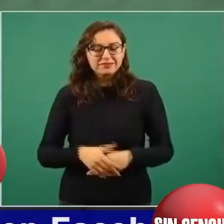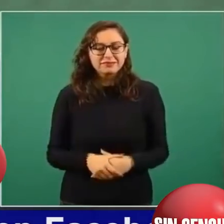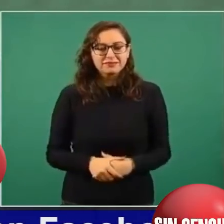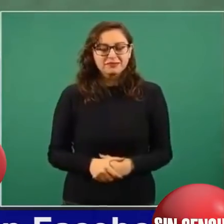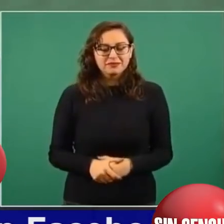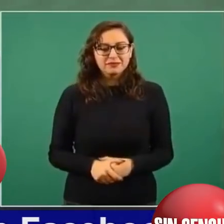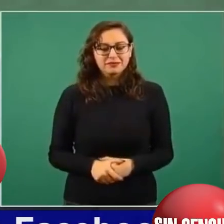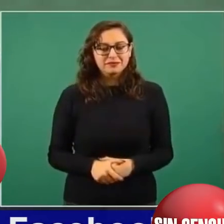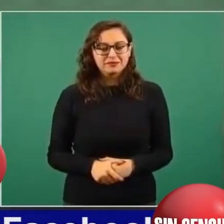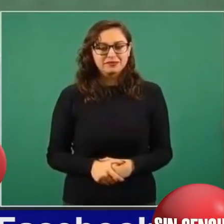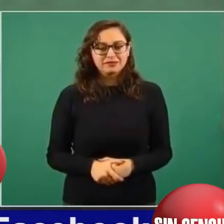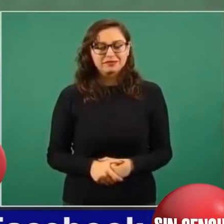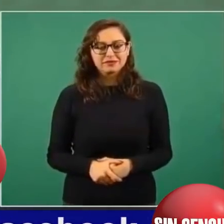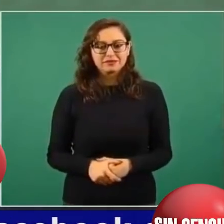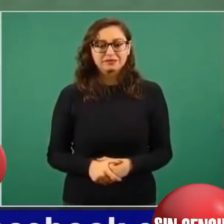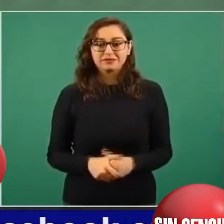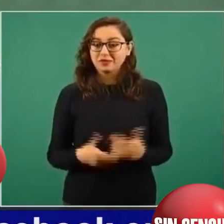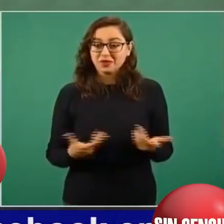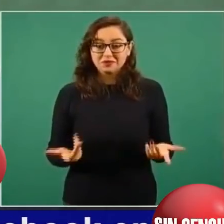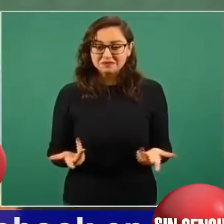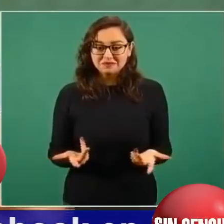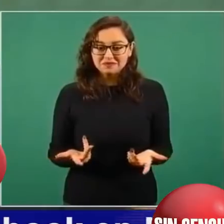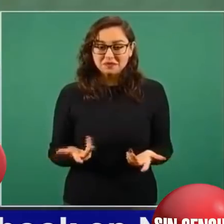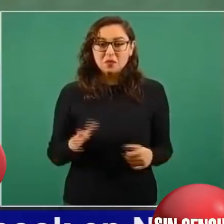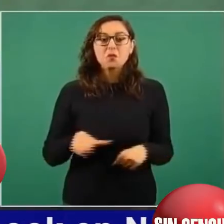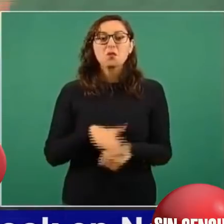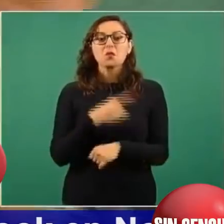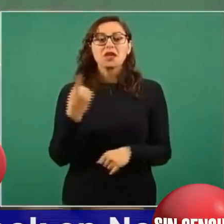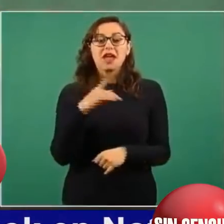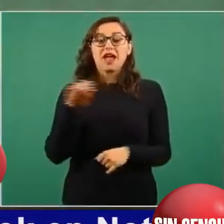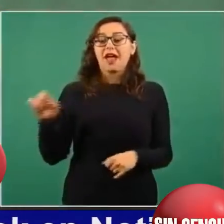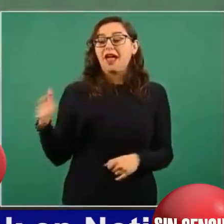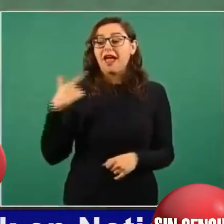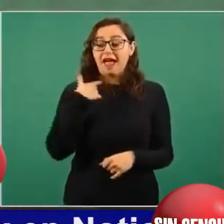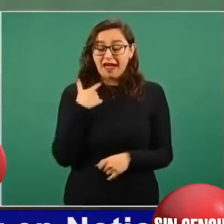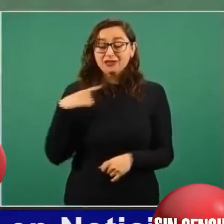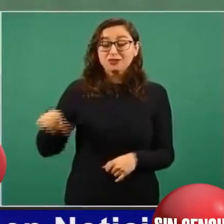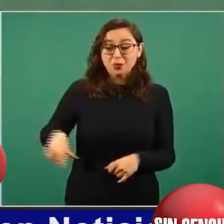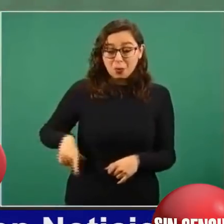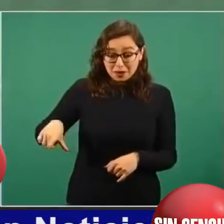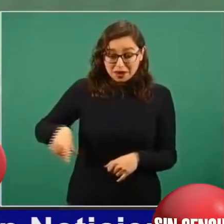Porque la verdad no era mejorar la calidad de la enseñanza lo que buscaban